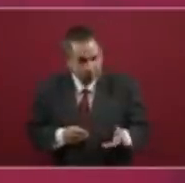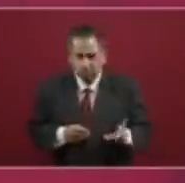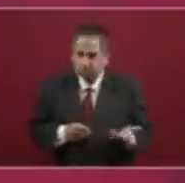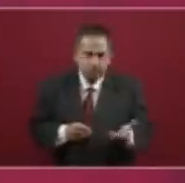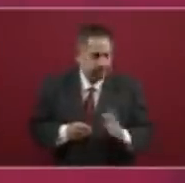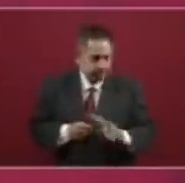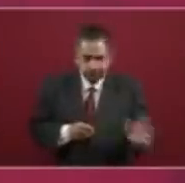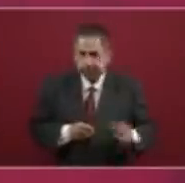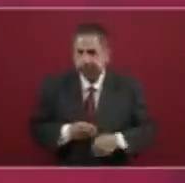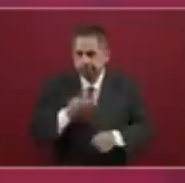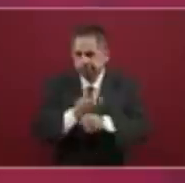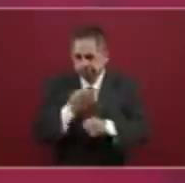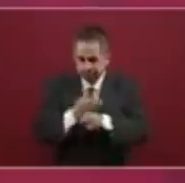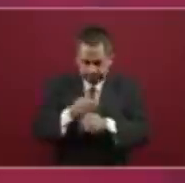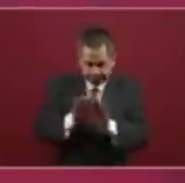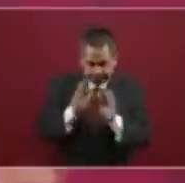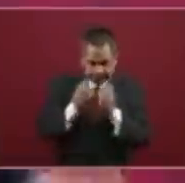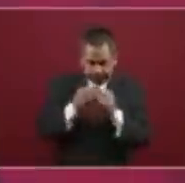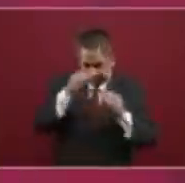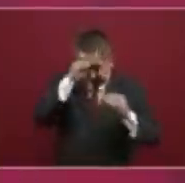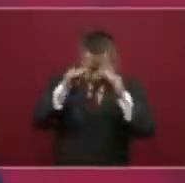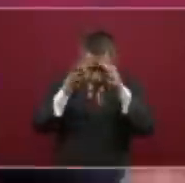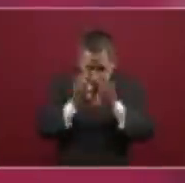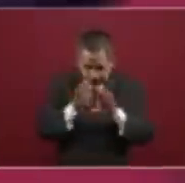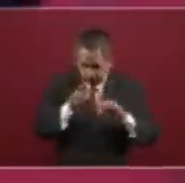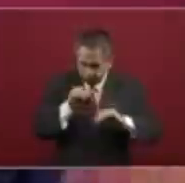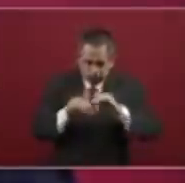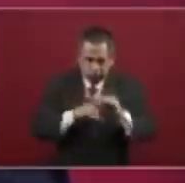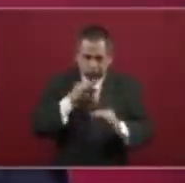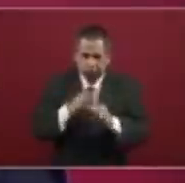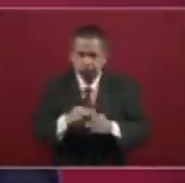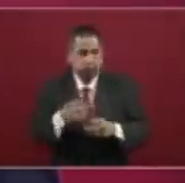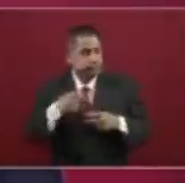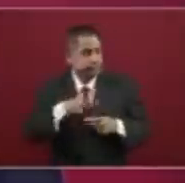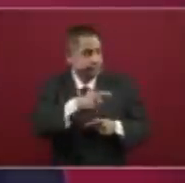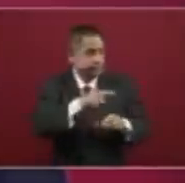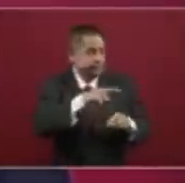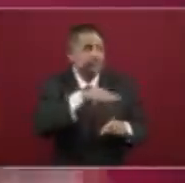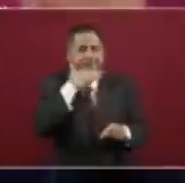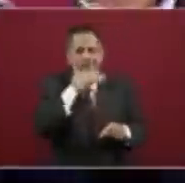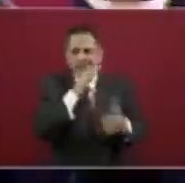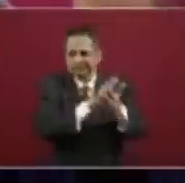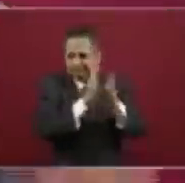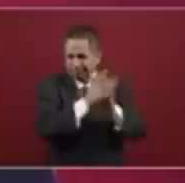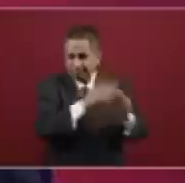Entonces, estamos buscando un mecanismo para que se confisca.